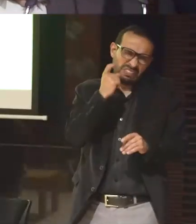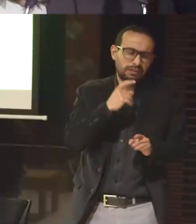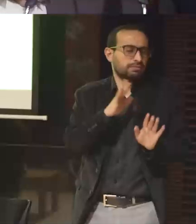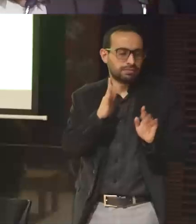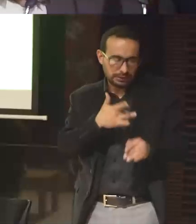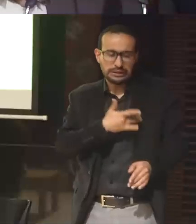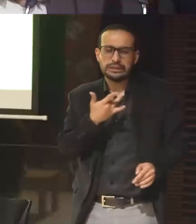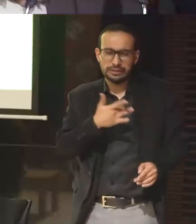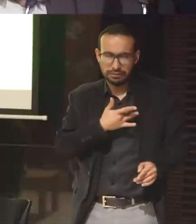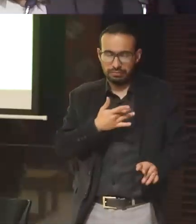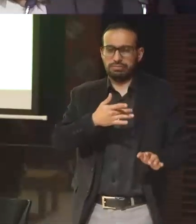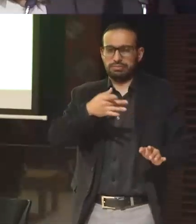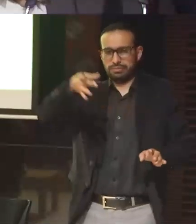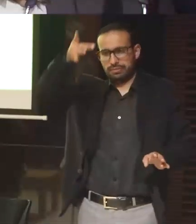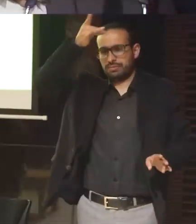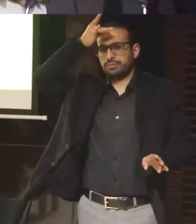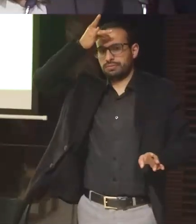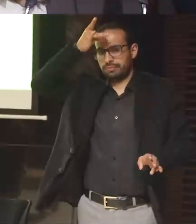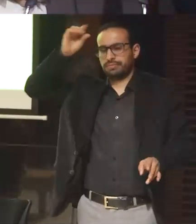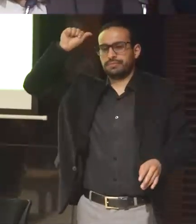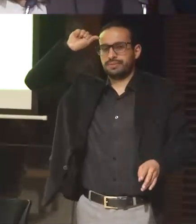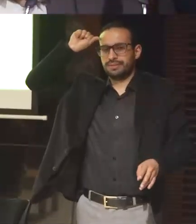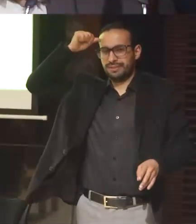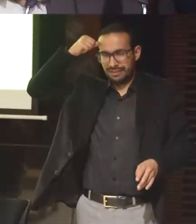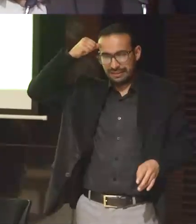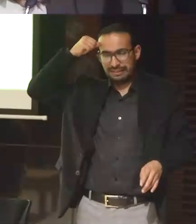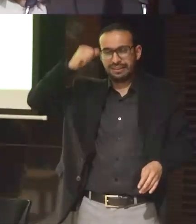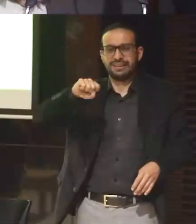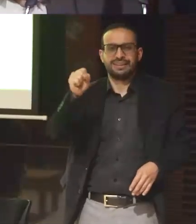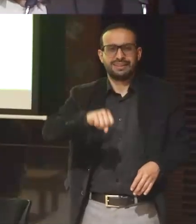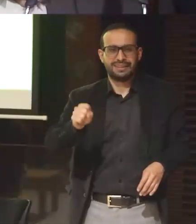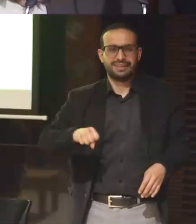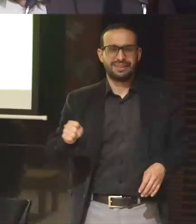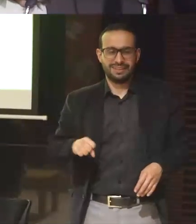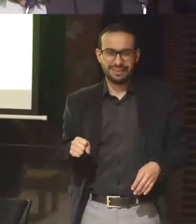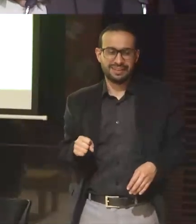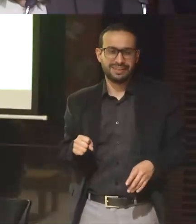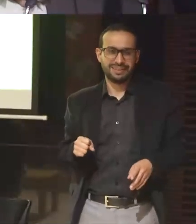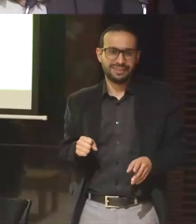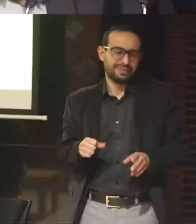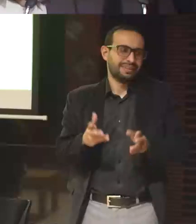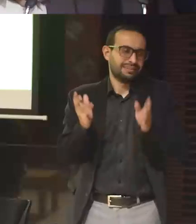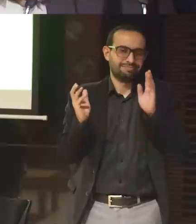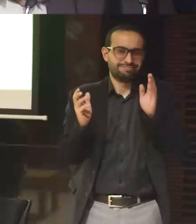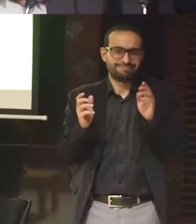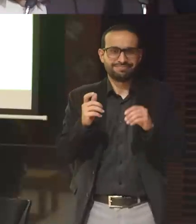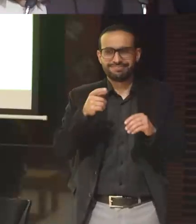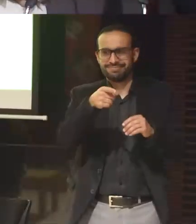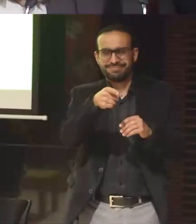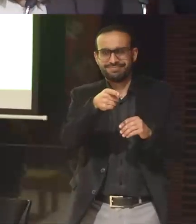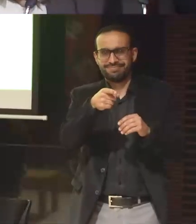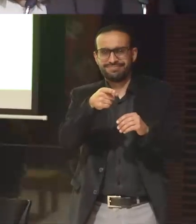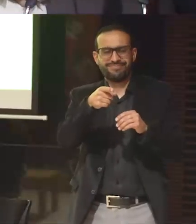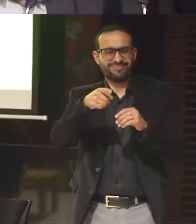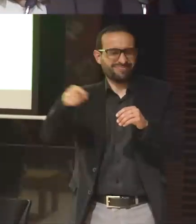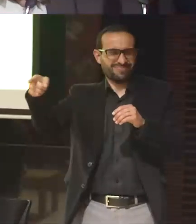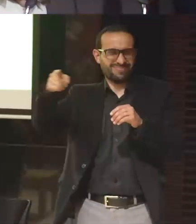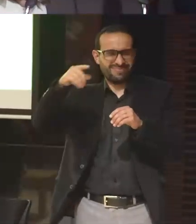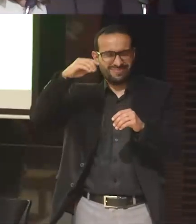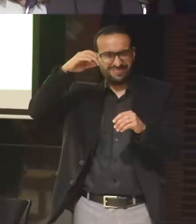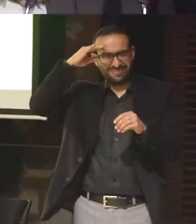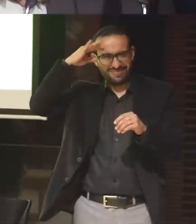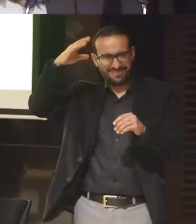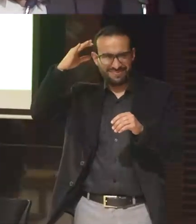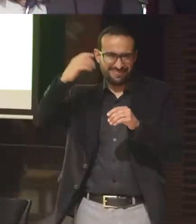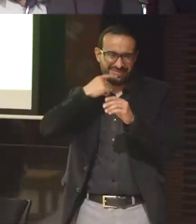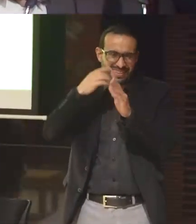Esto está un poco curioso que me les desvíe la charla por allá, pero es que de allí nace incluso la filosofía